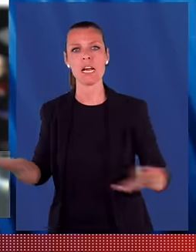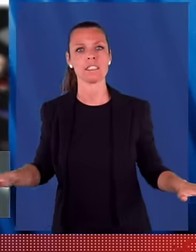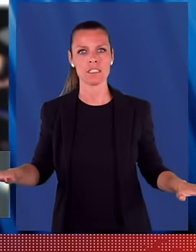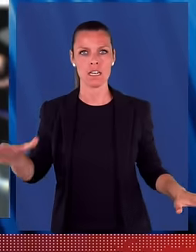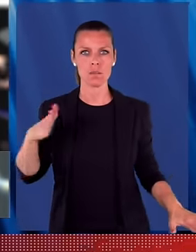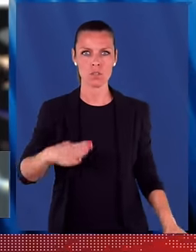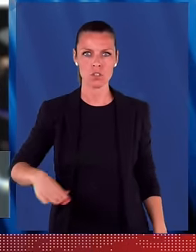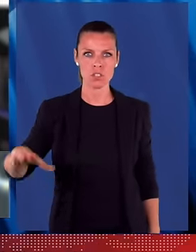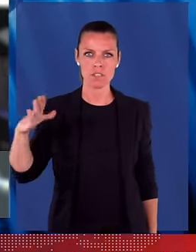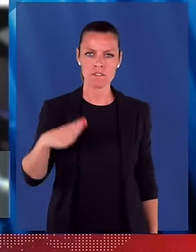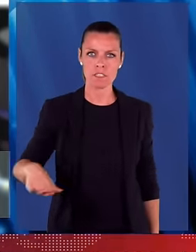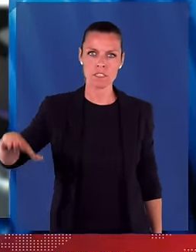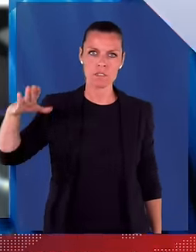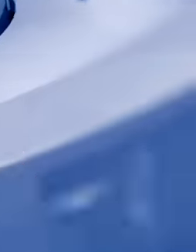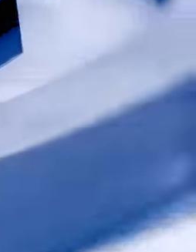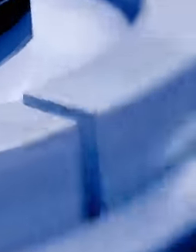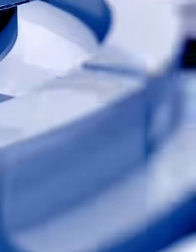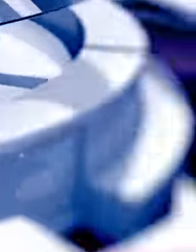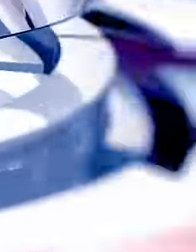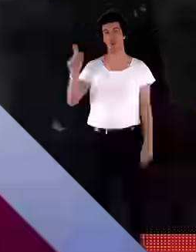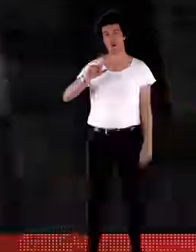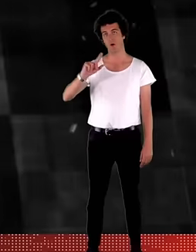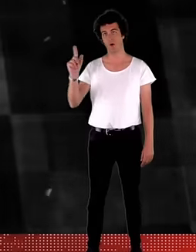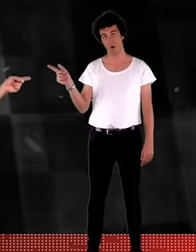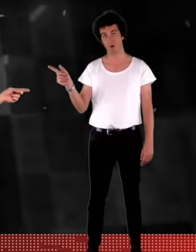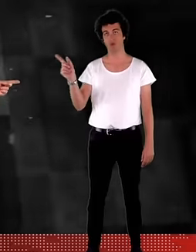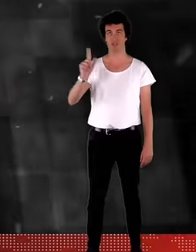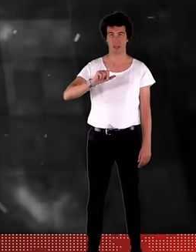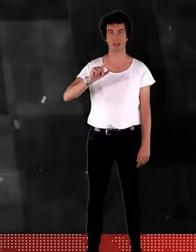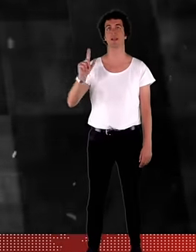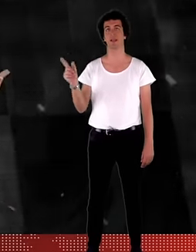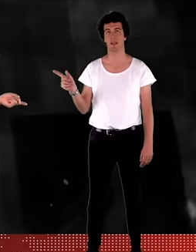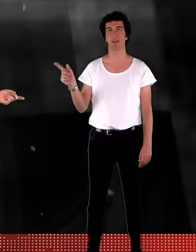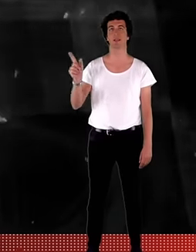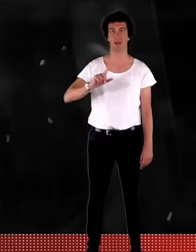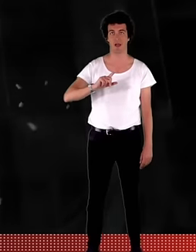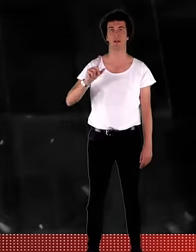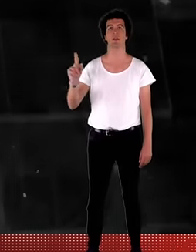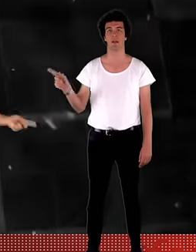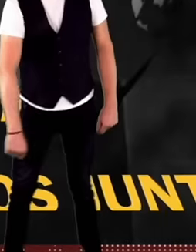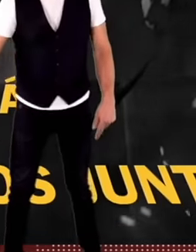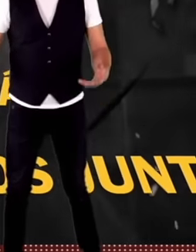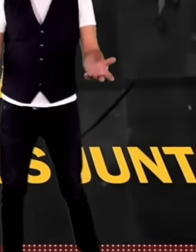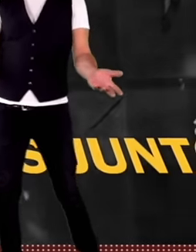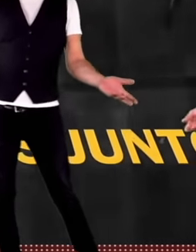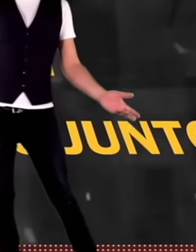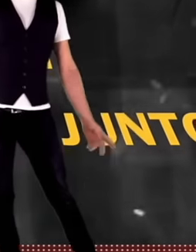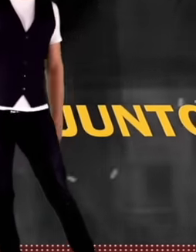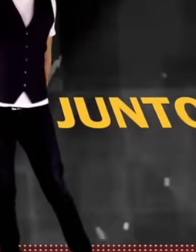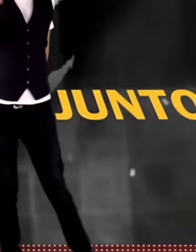por favor. No se irán si